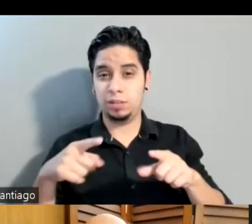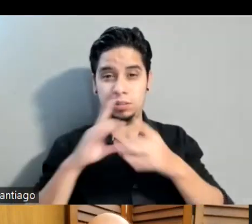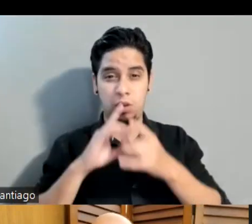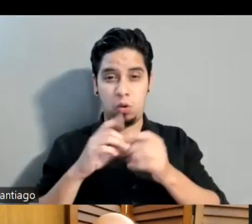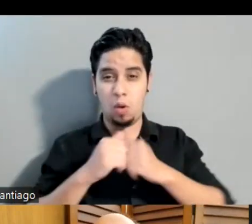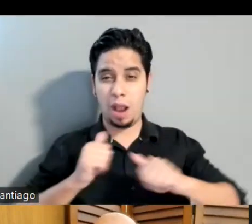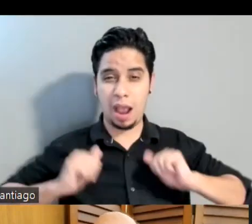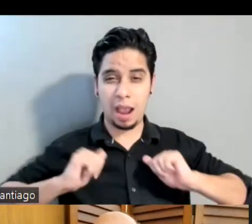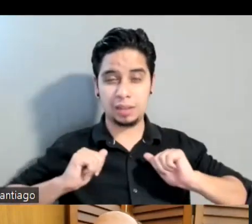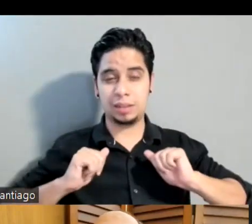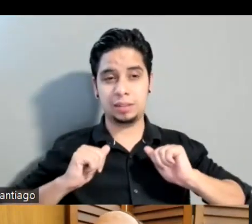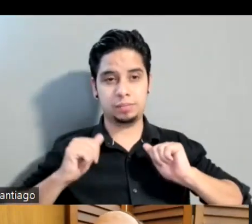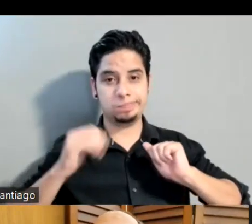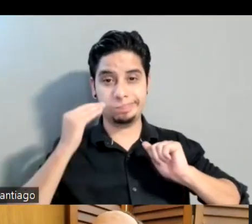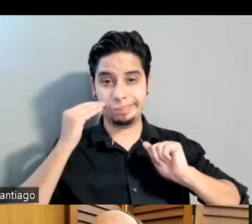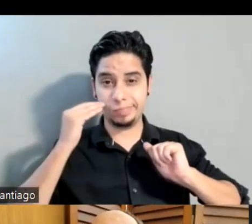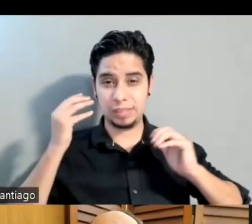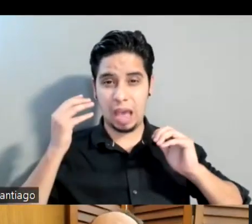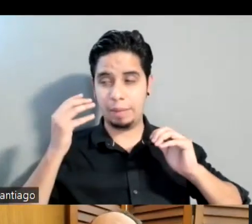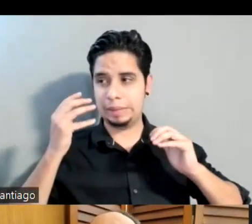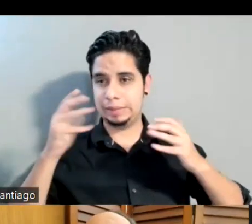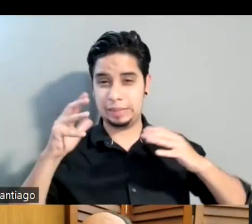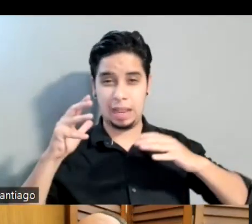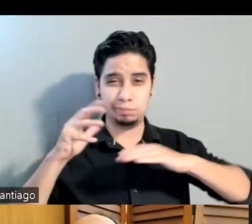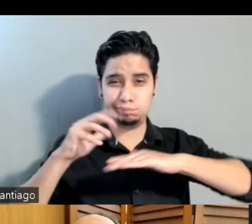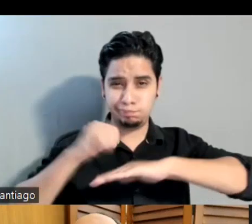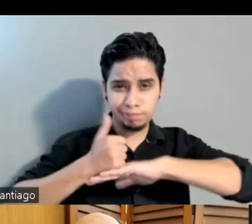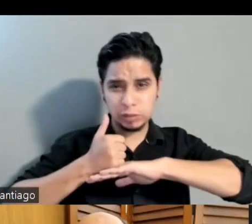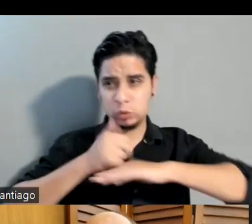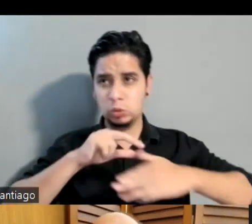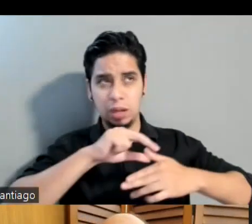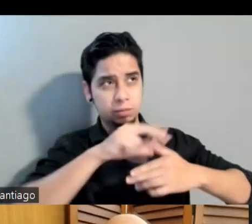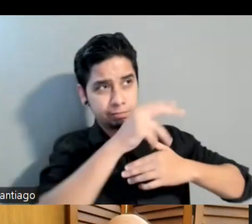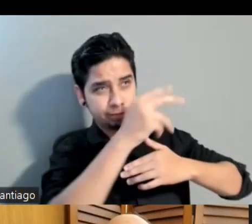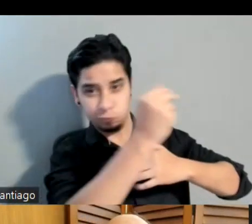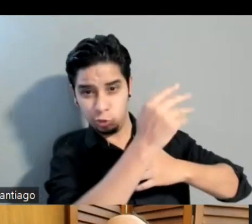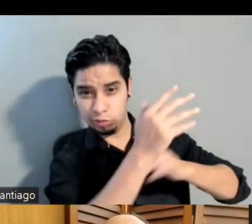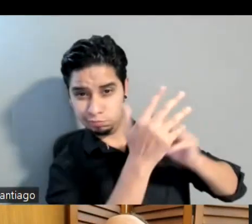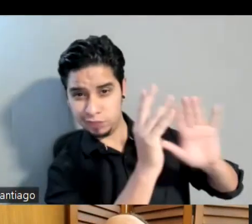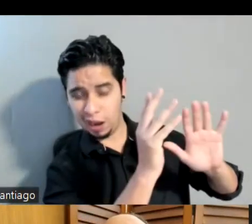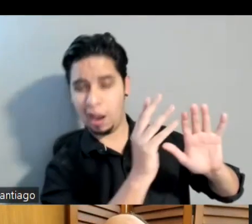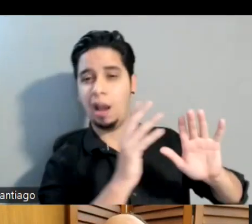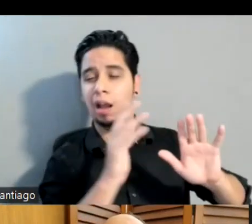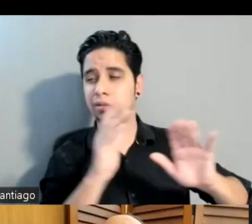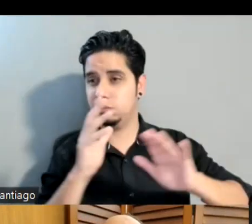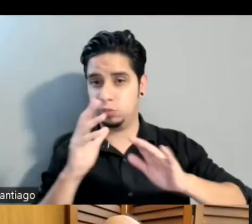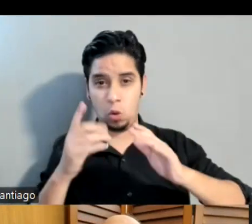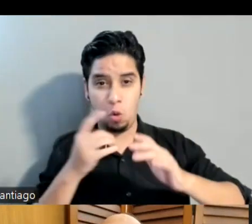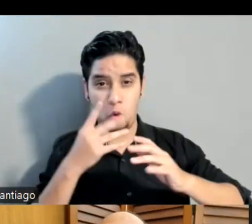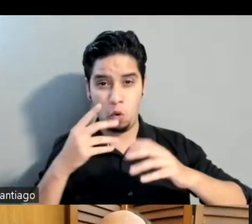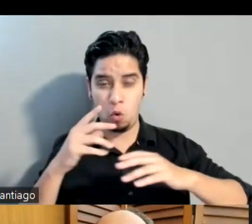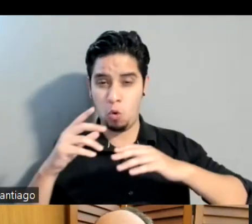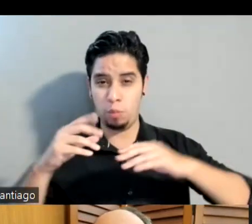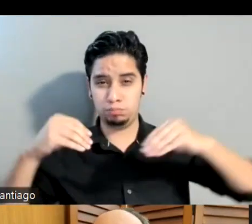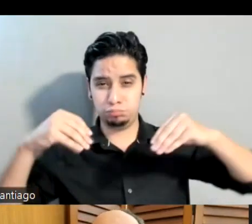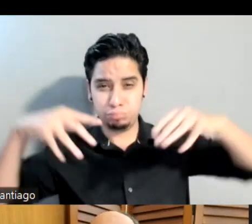todo, después que, ok, se estableció, ya se fue el huracán, no sé qué, se estableció la luz, entre